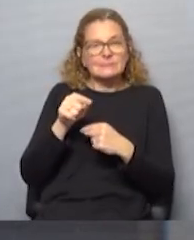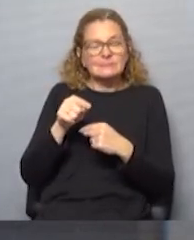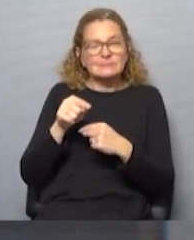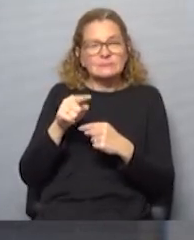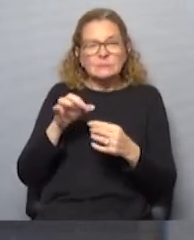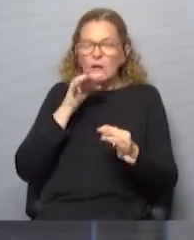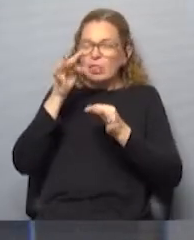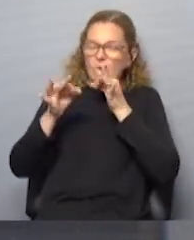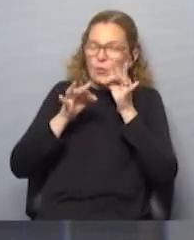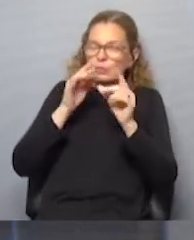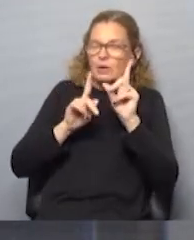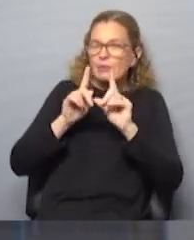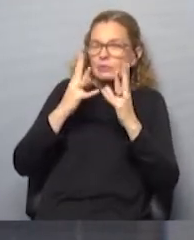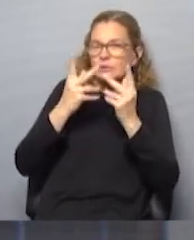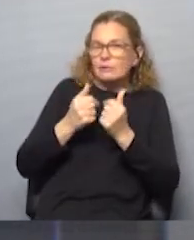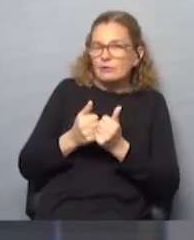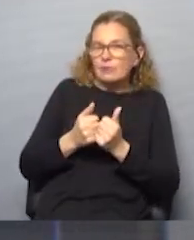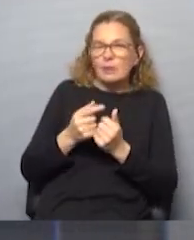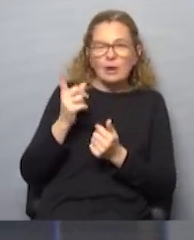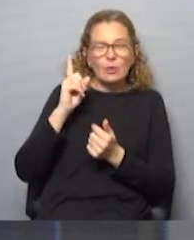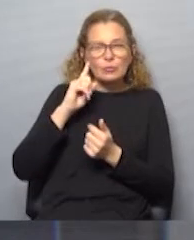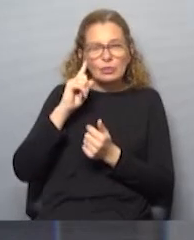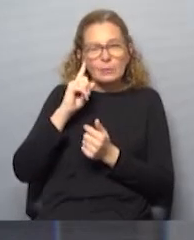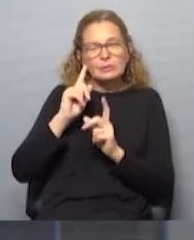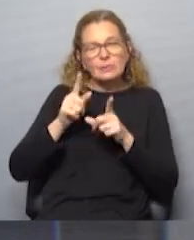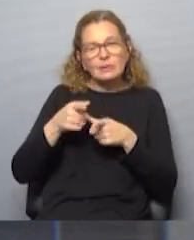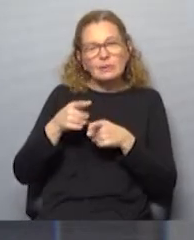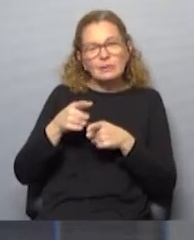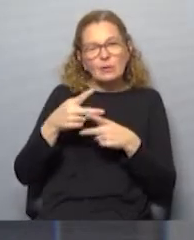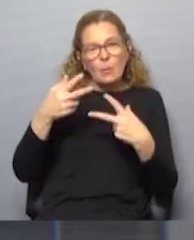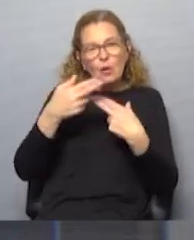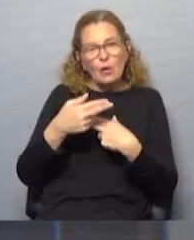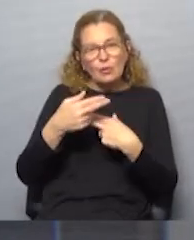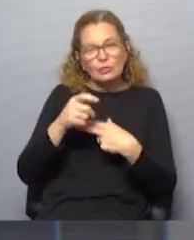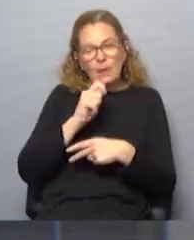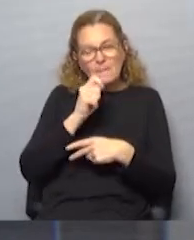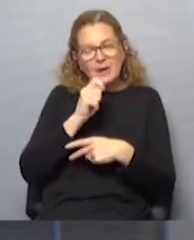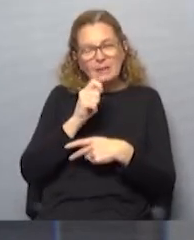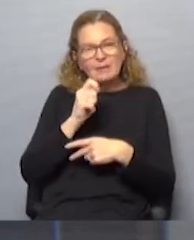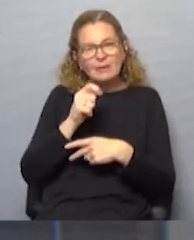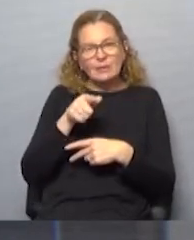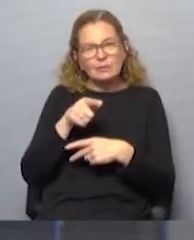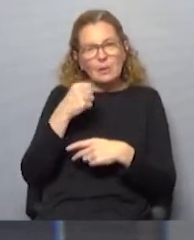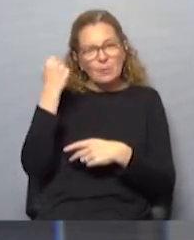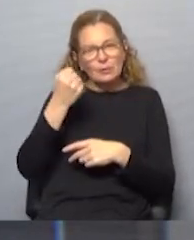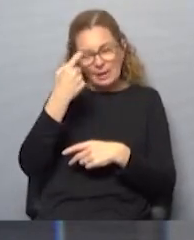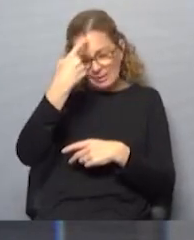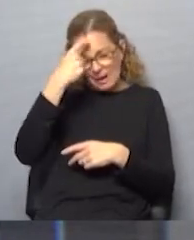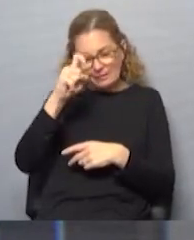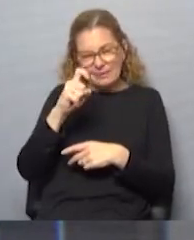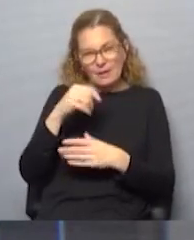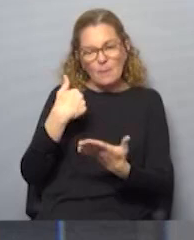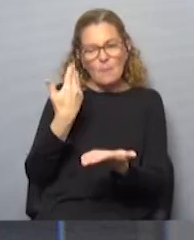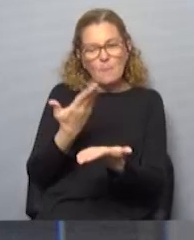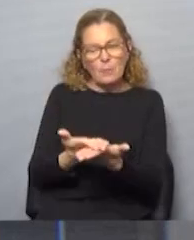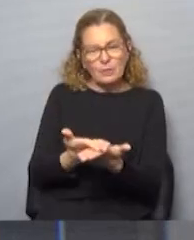discurso de una forma estaba yo lo escuchamos ahora escuchaba a ciertos recortes de prensa donde la cuestión de la importancia de la ciencia se pone